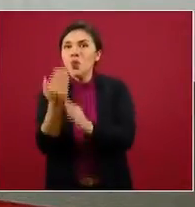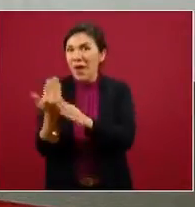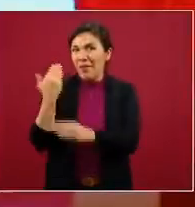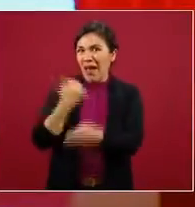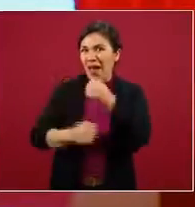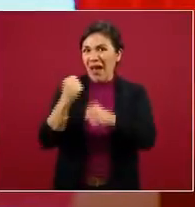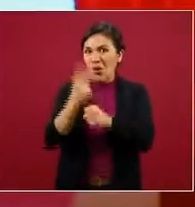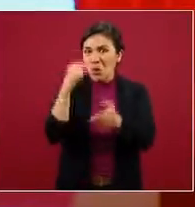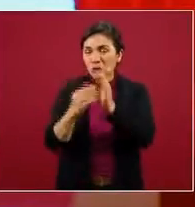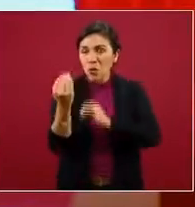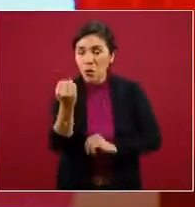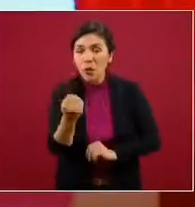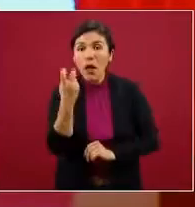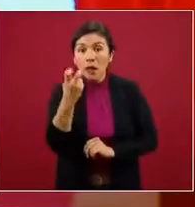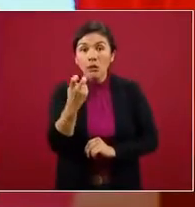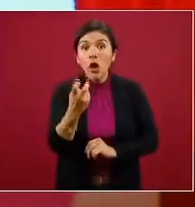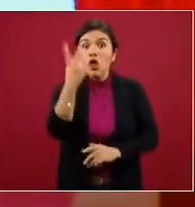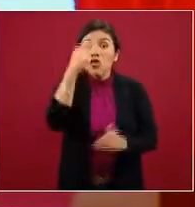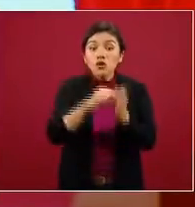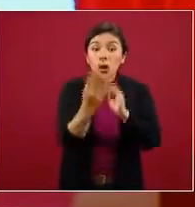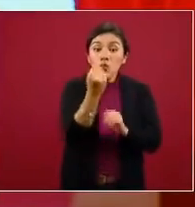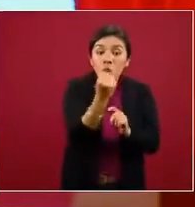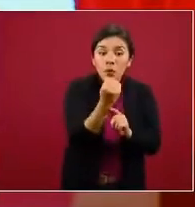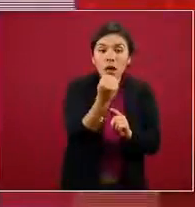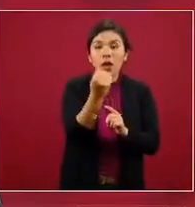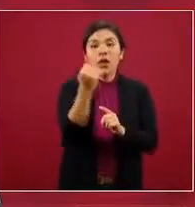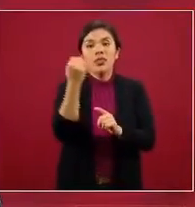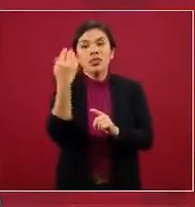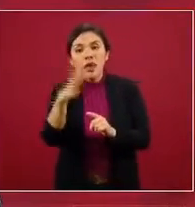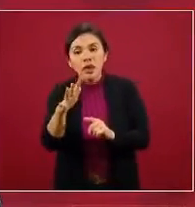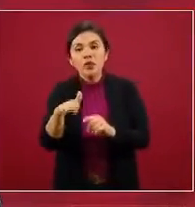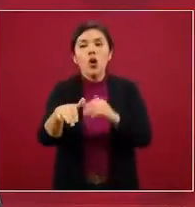2009. Durante 2009-10,